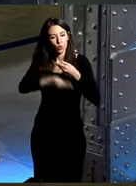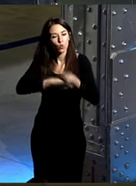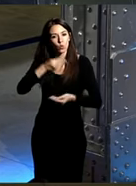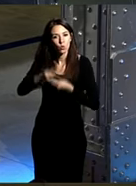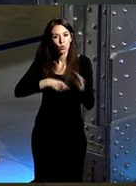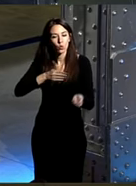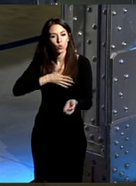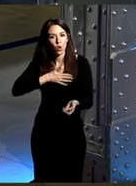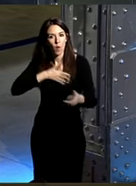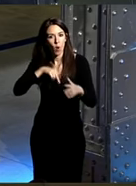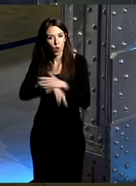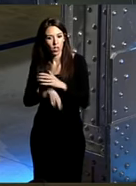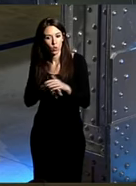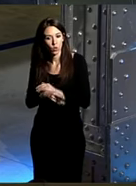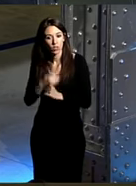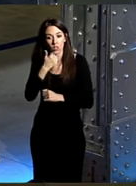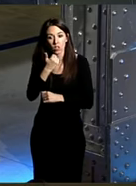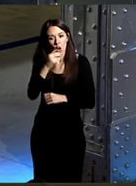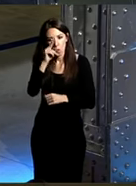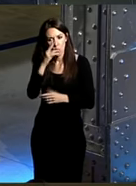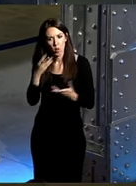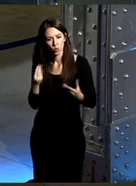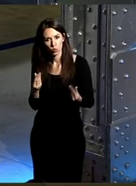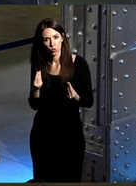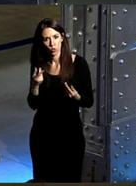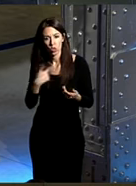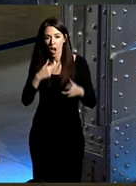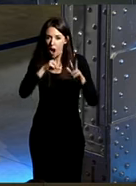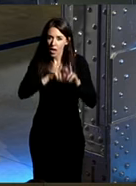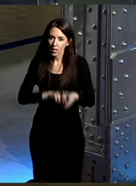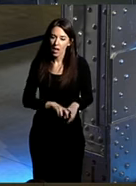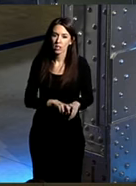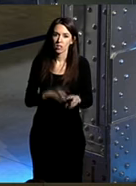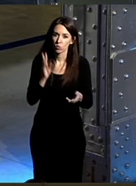los recursos. Yo es algo que me ha preocupado mucho. Yo los análisis que he